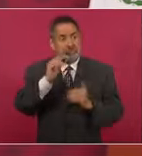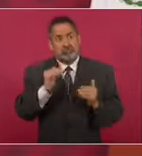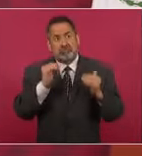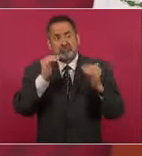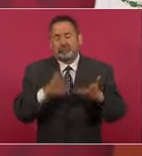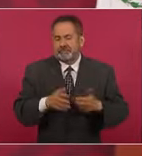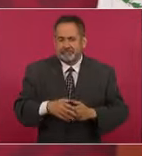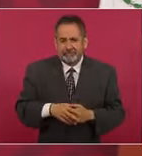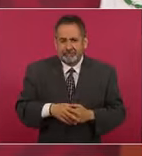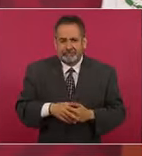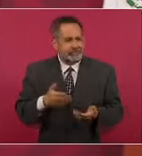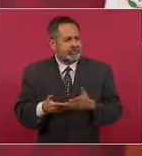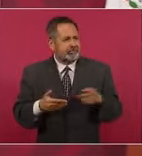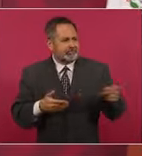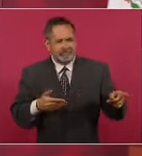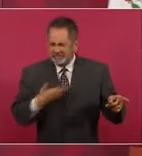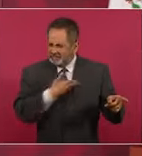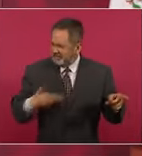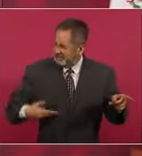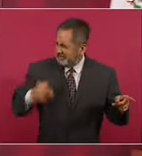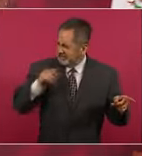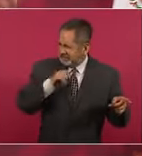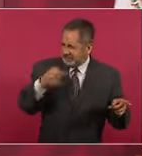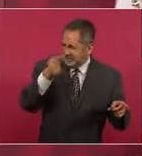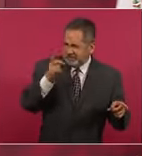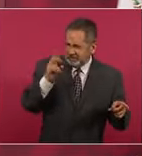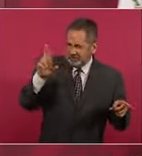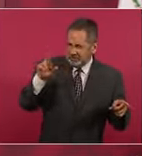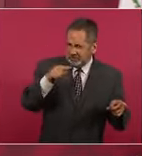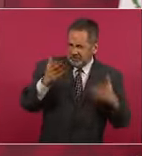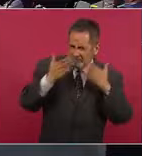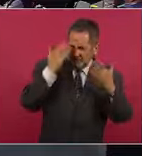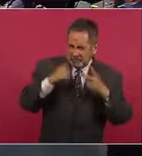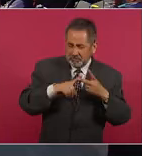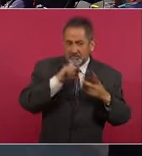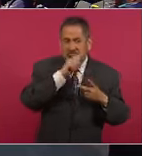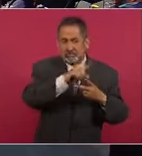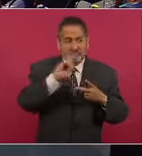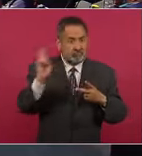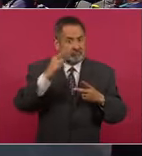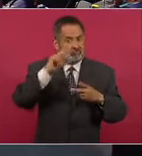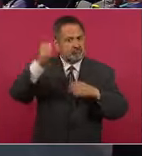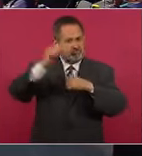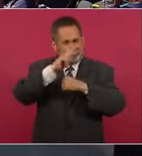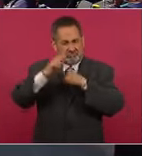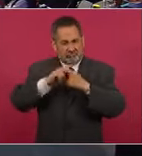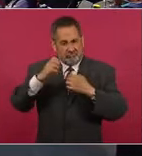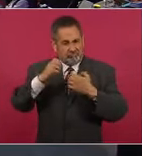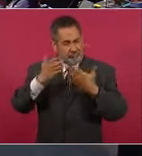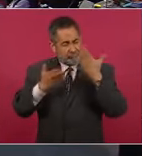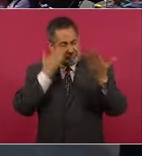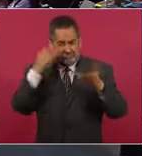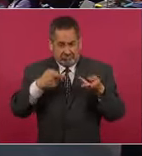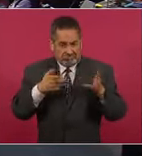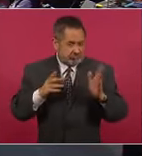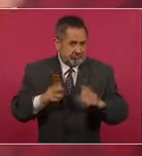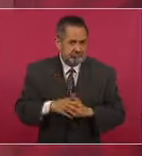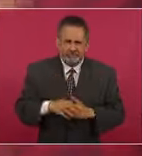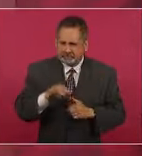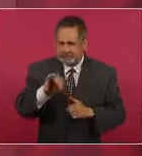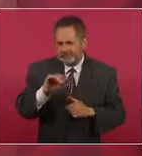El que está ahora de presidente no es doctor. Sí. Y también de universidades del extranjero, ¿no? Sí.